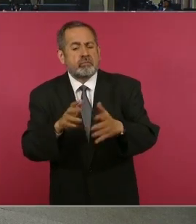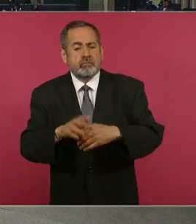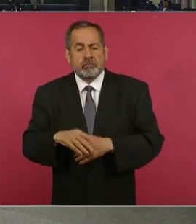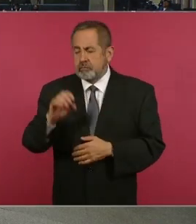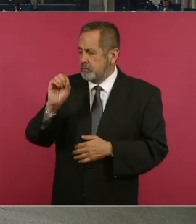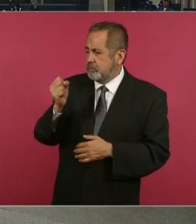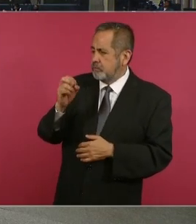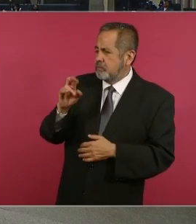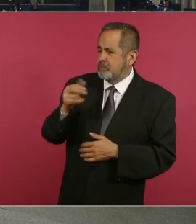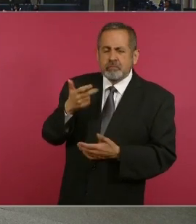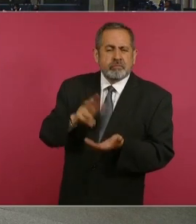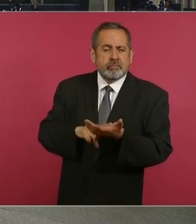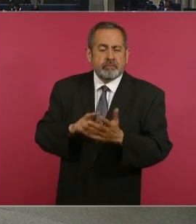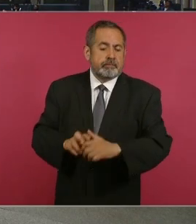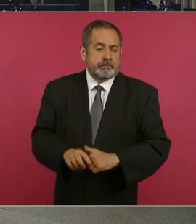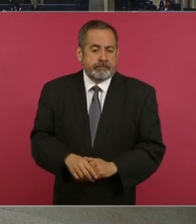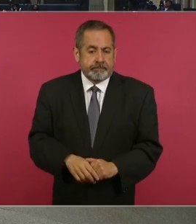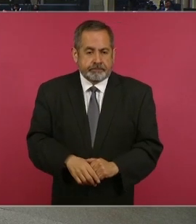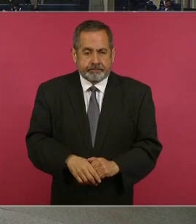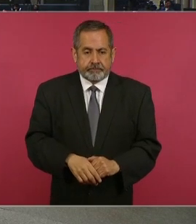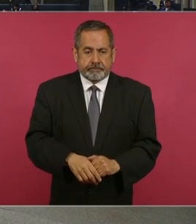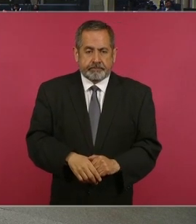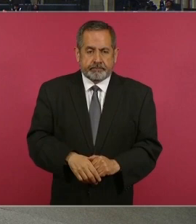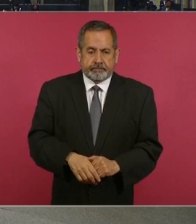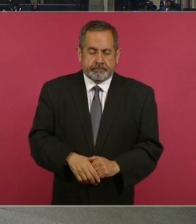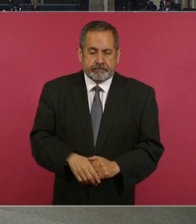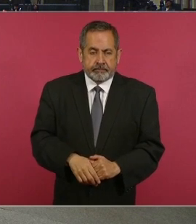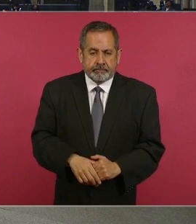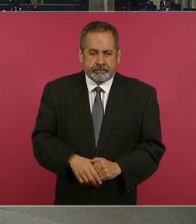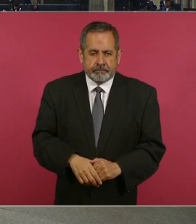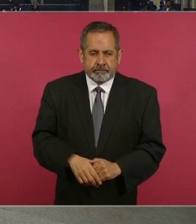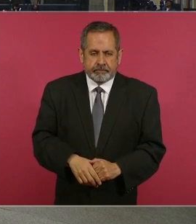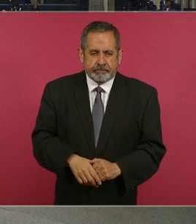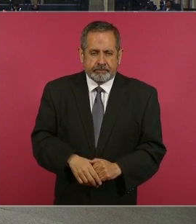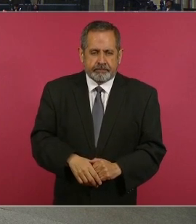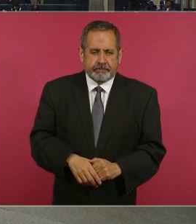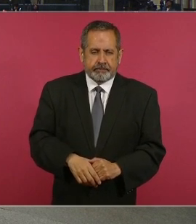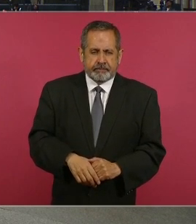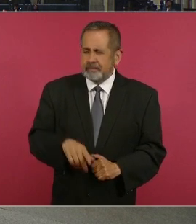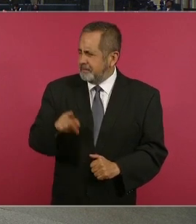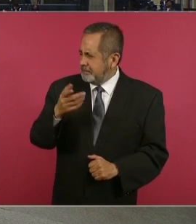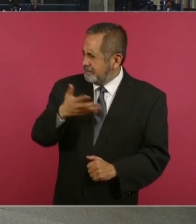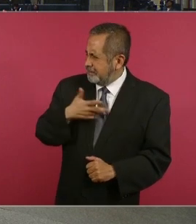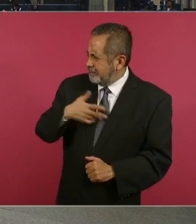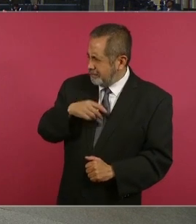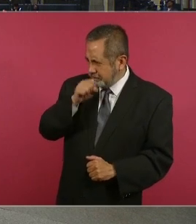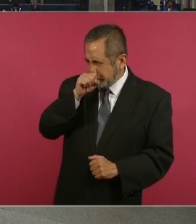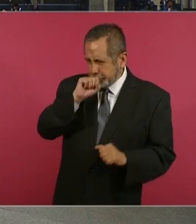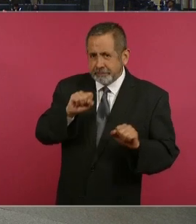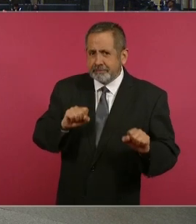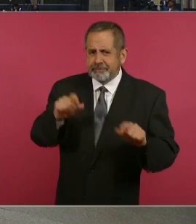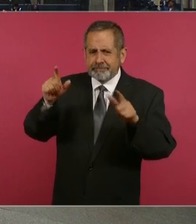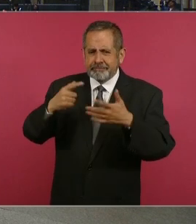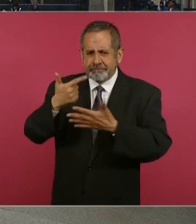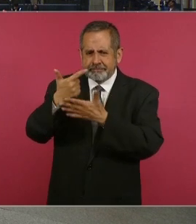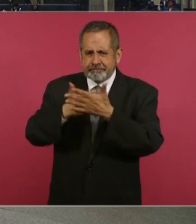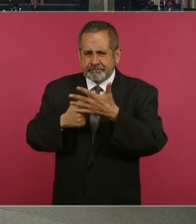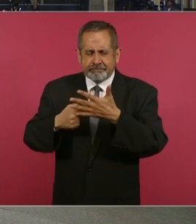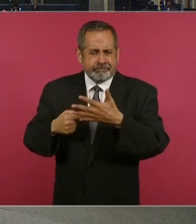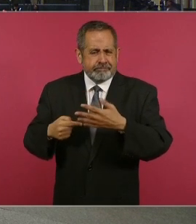ahorita? Es que si ustedes no tienen